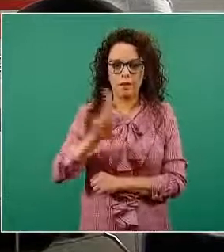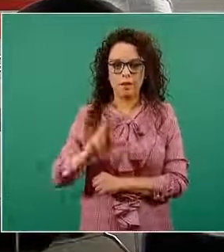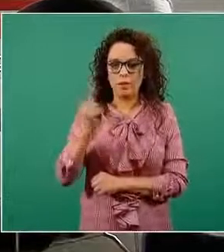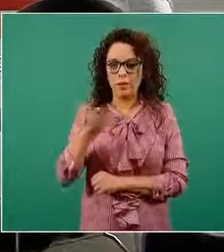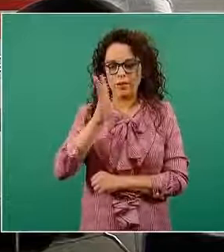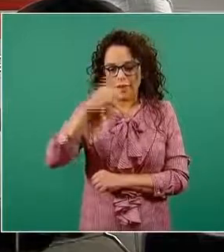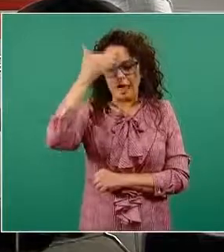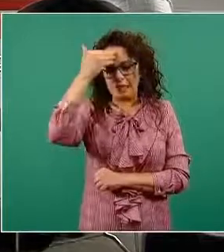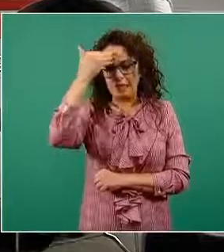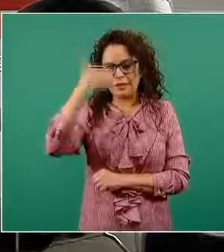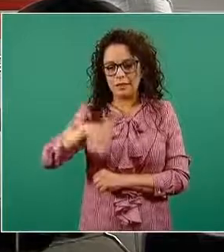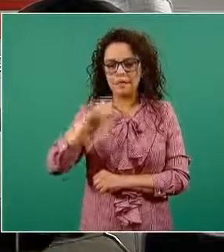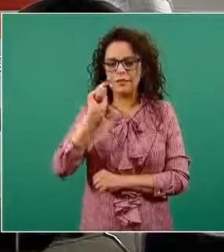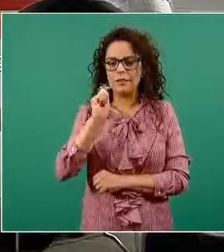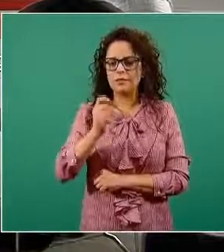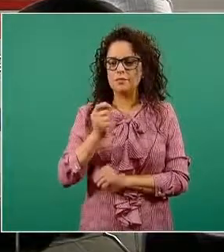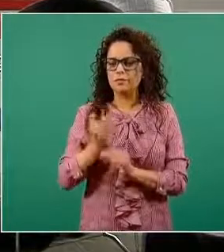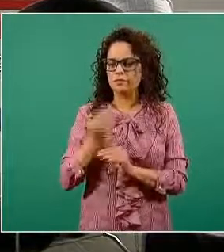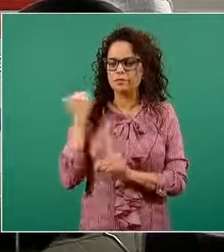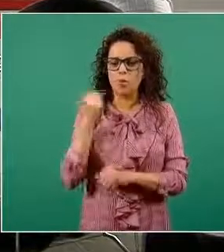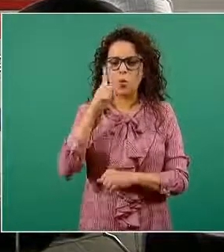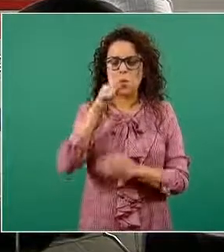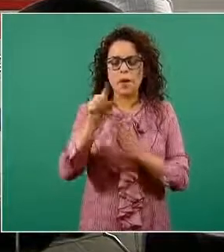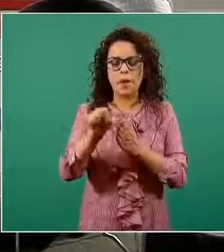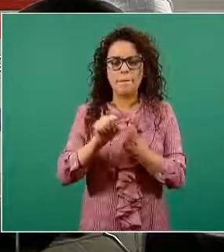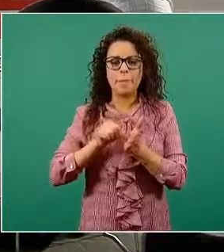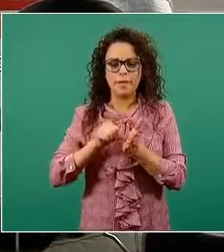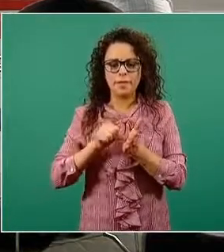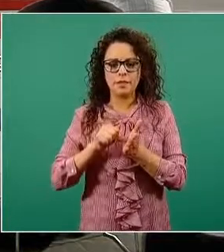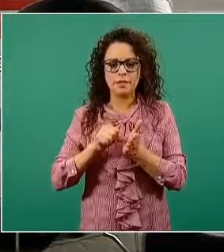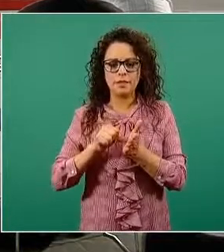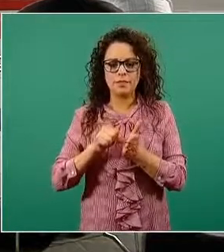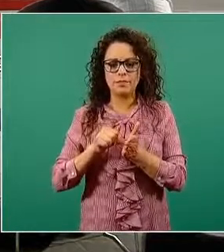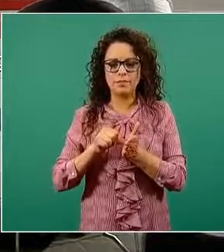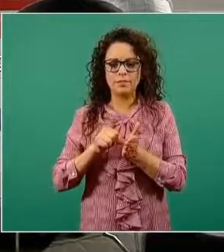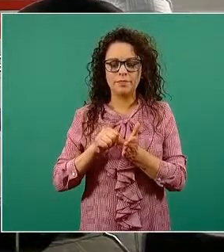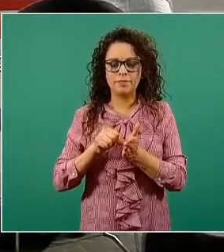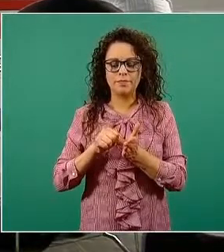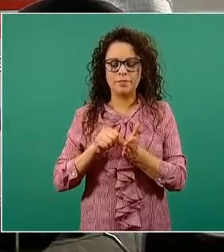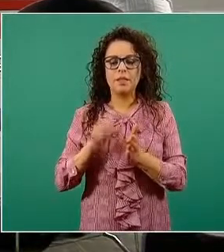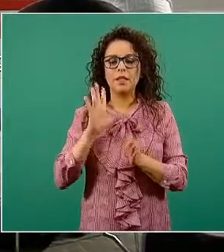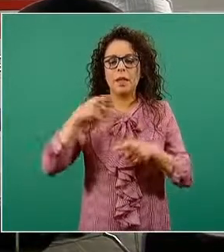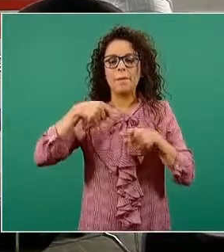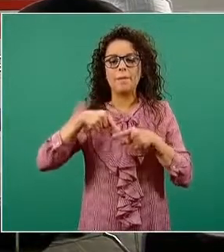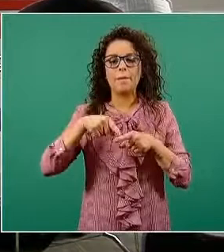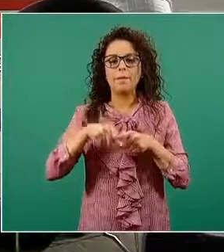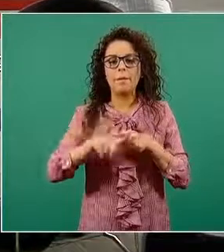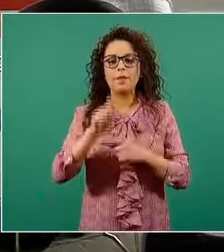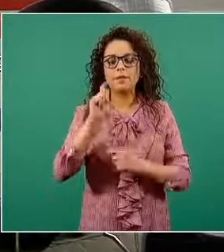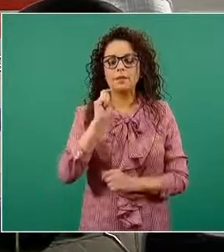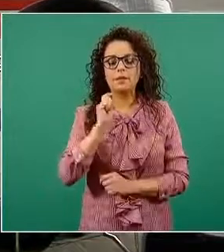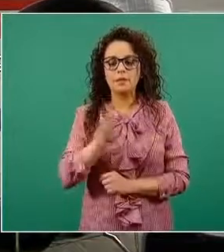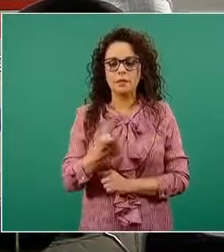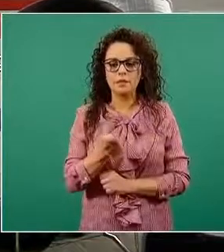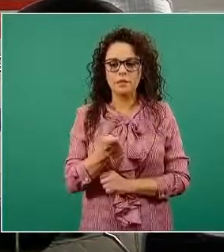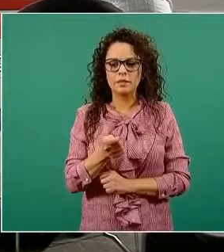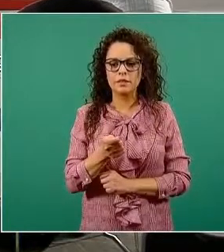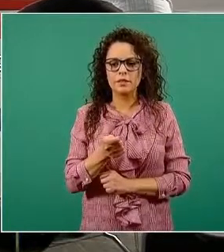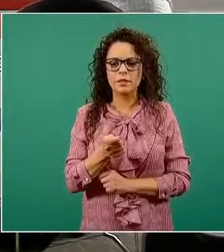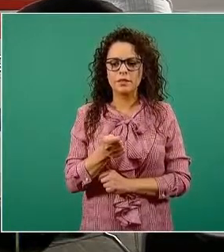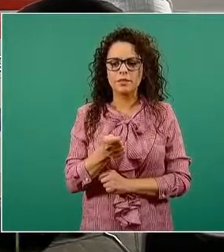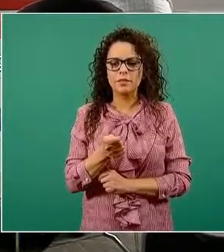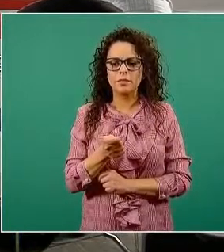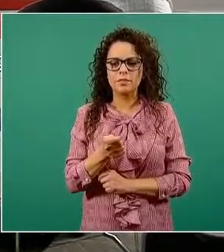saben, ya desde hace un mes, y contamos este martes, iniciamos con una dinámica en